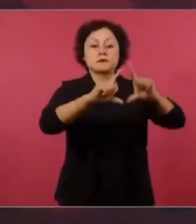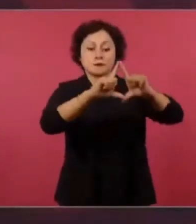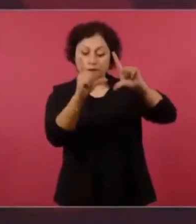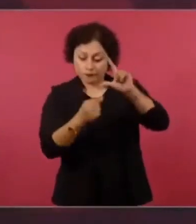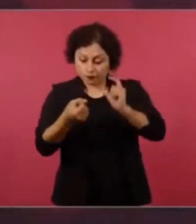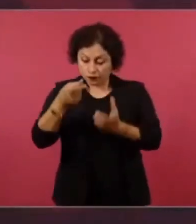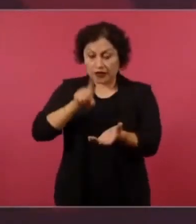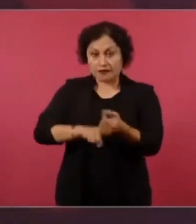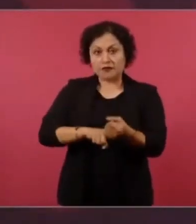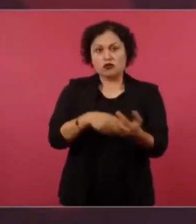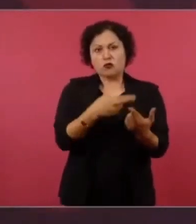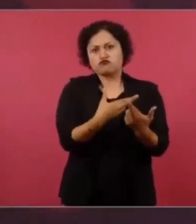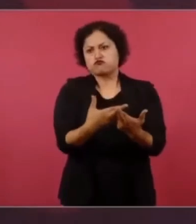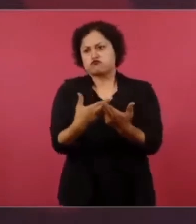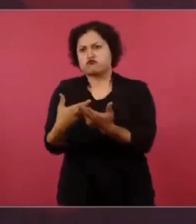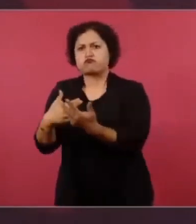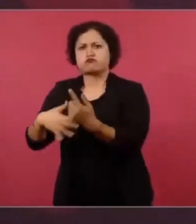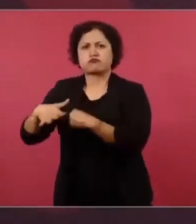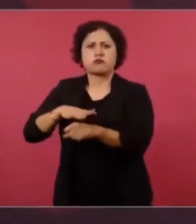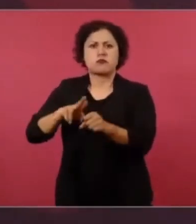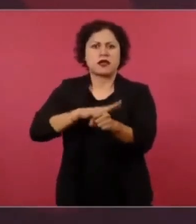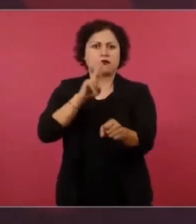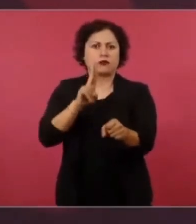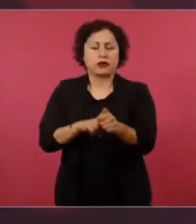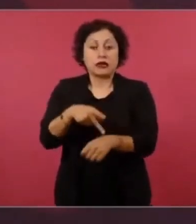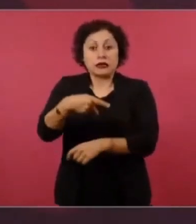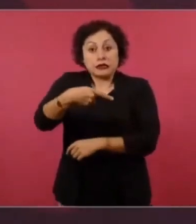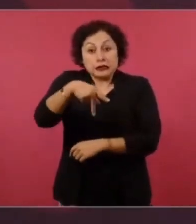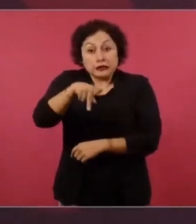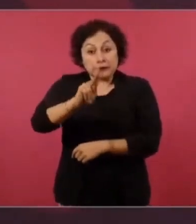pero muchos de esos bienes del pueblo, de la nación,